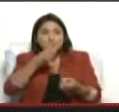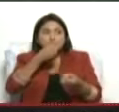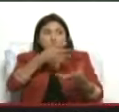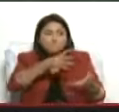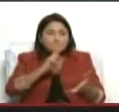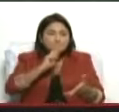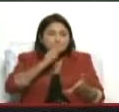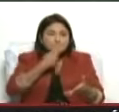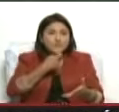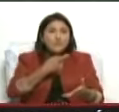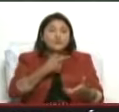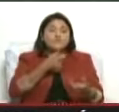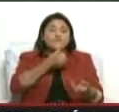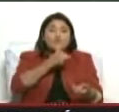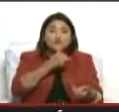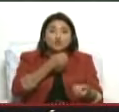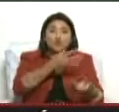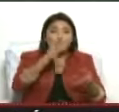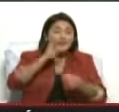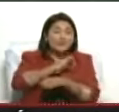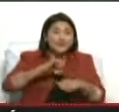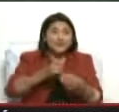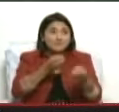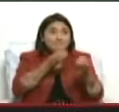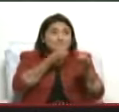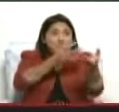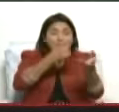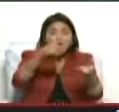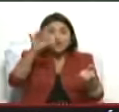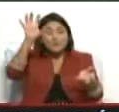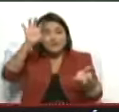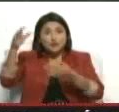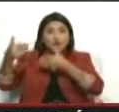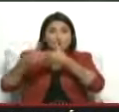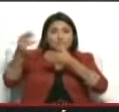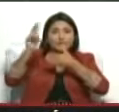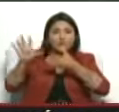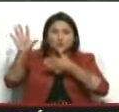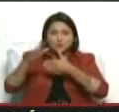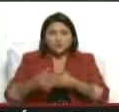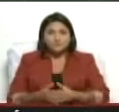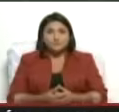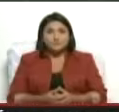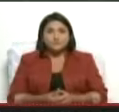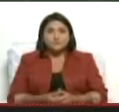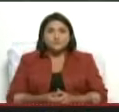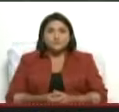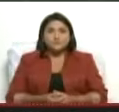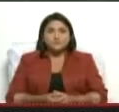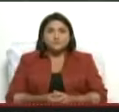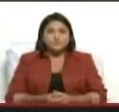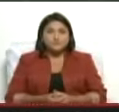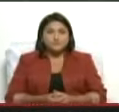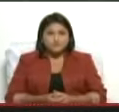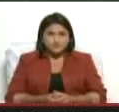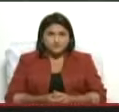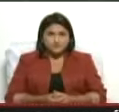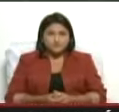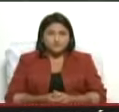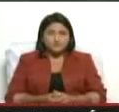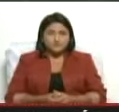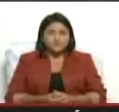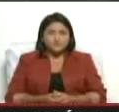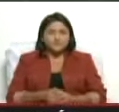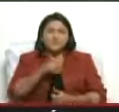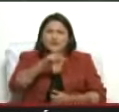militar a esos países en detrimento de la estabilidad democrática venezolana eso Nada tiene que ver